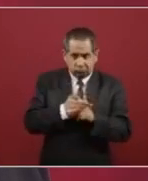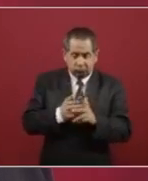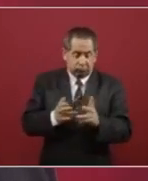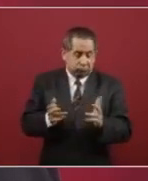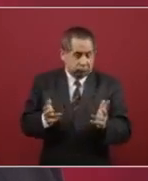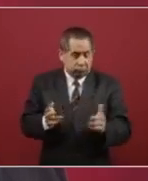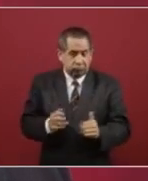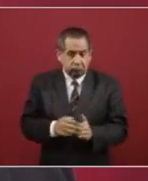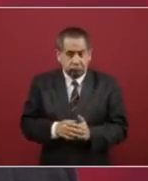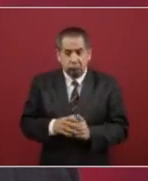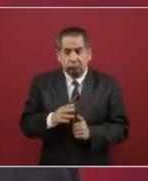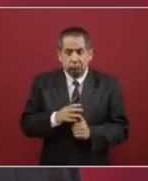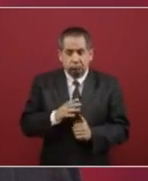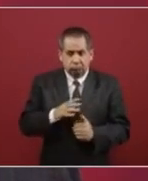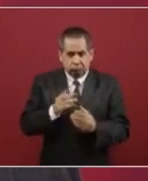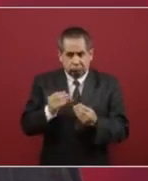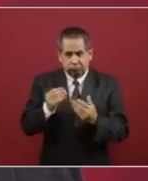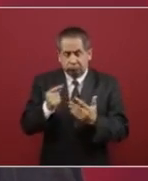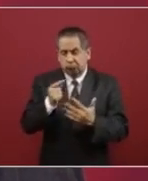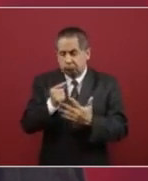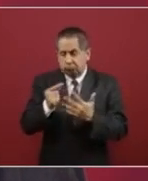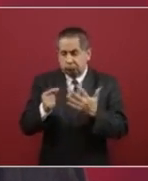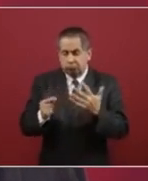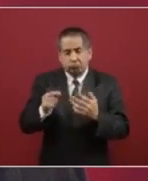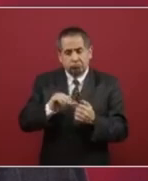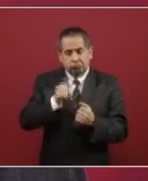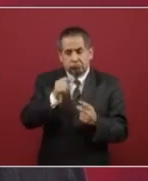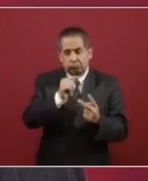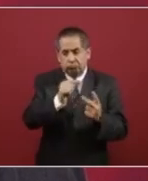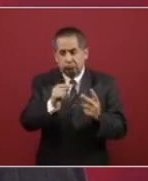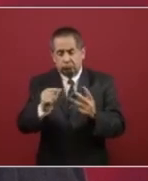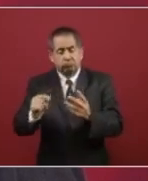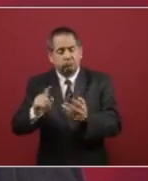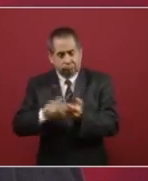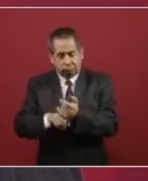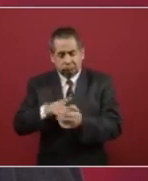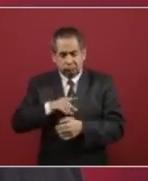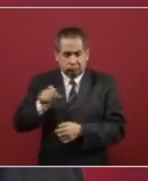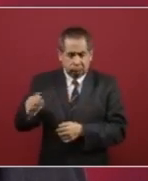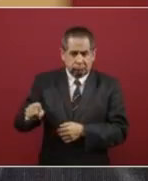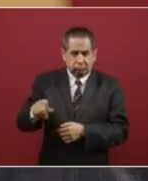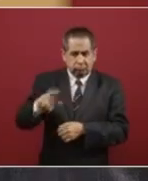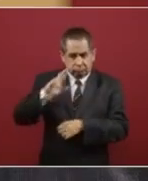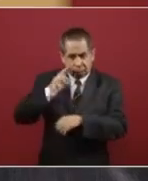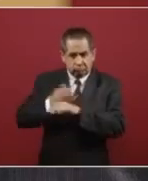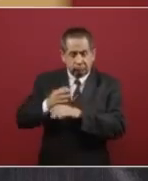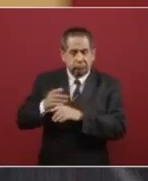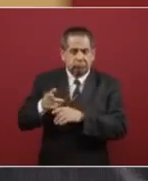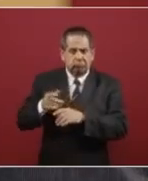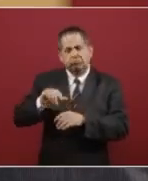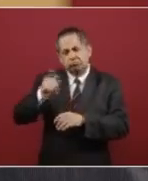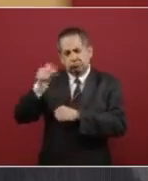pues han habido otros, no solo en nuestro país,